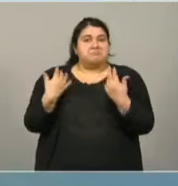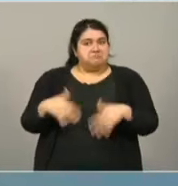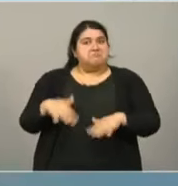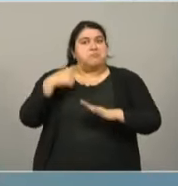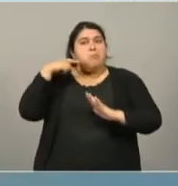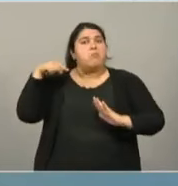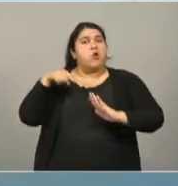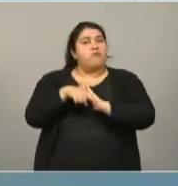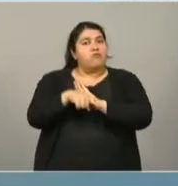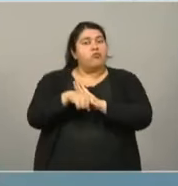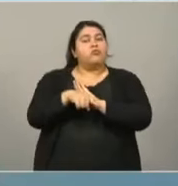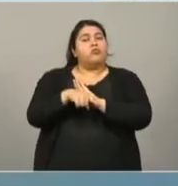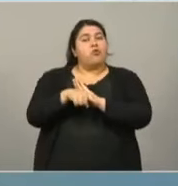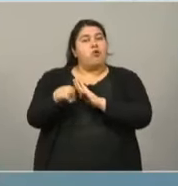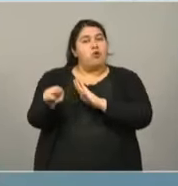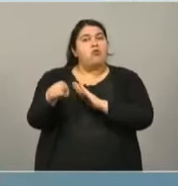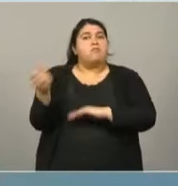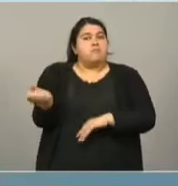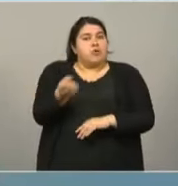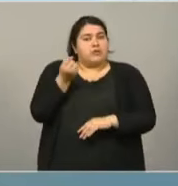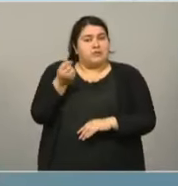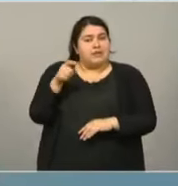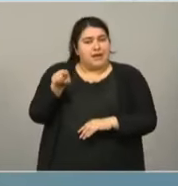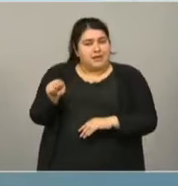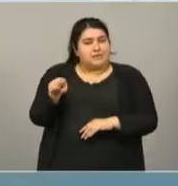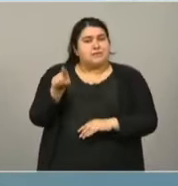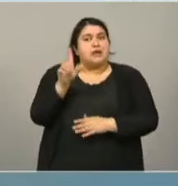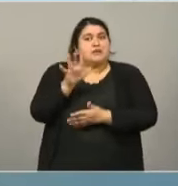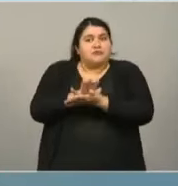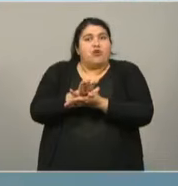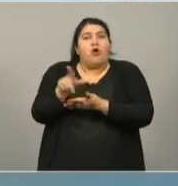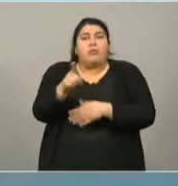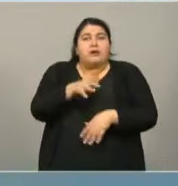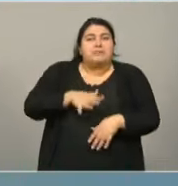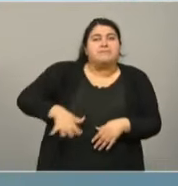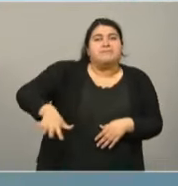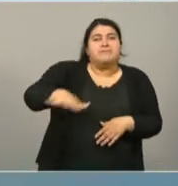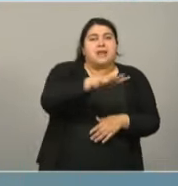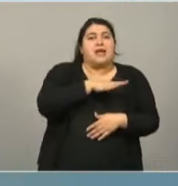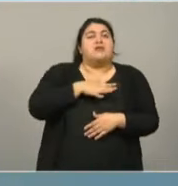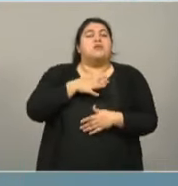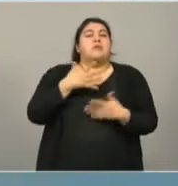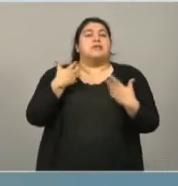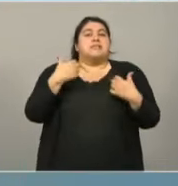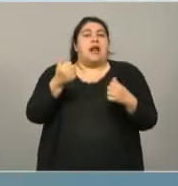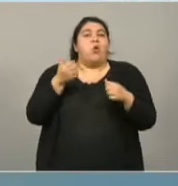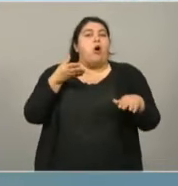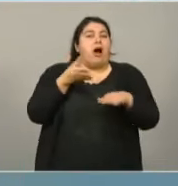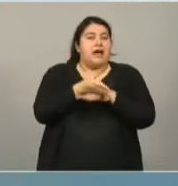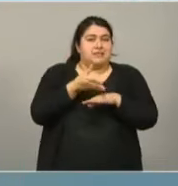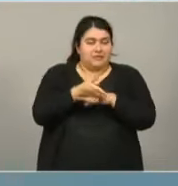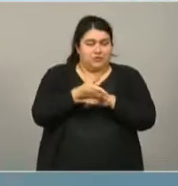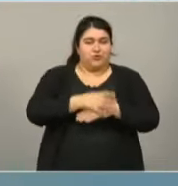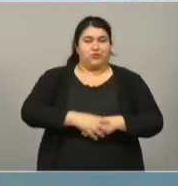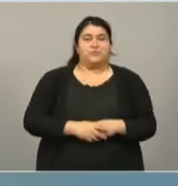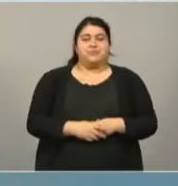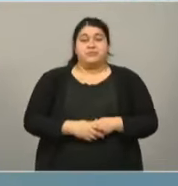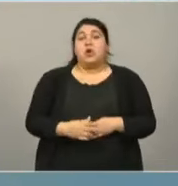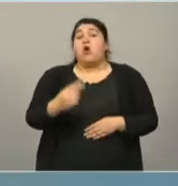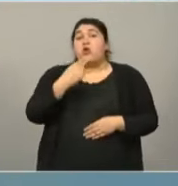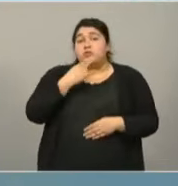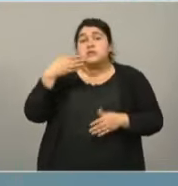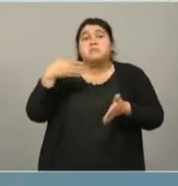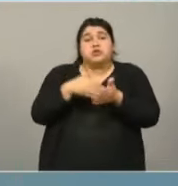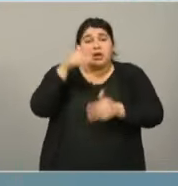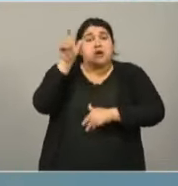profunda eh importancia sobre la universalidad del acceso al sistema de salud es decir 11 millones de personas buscaron